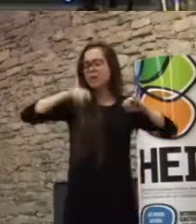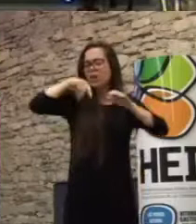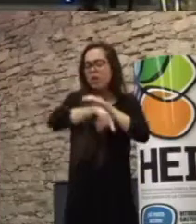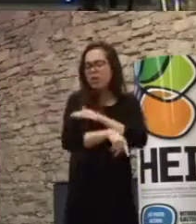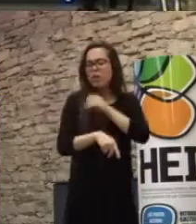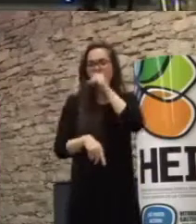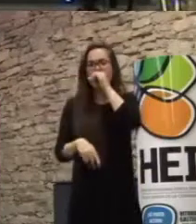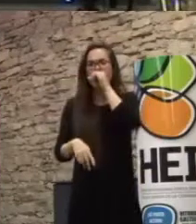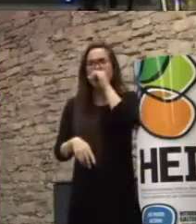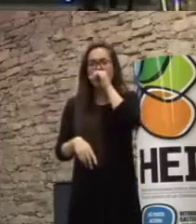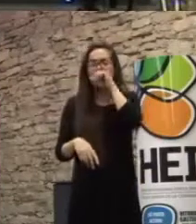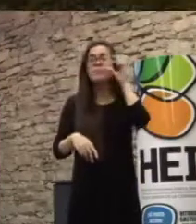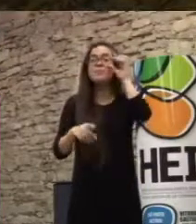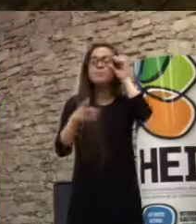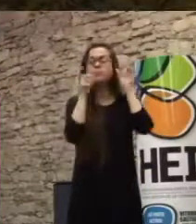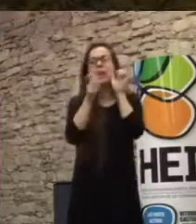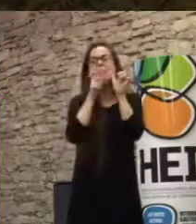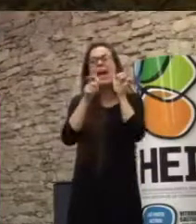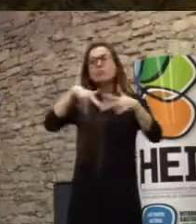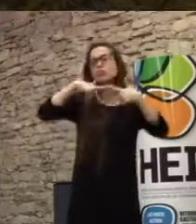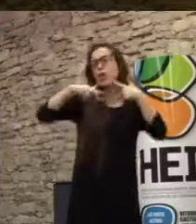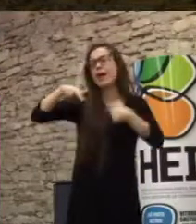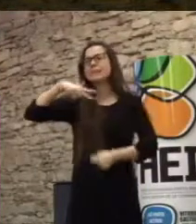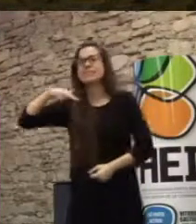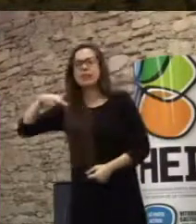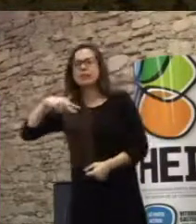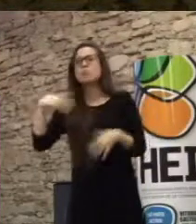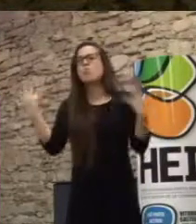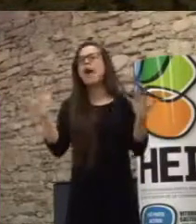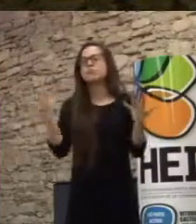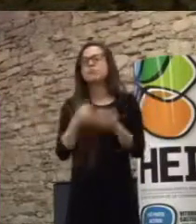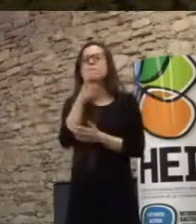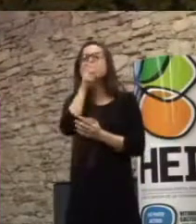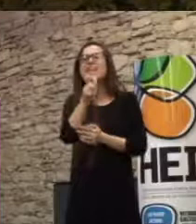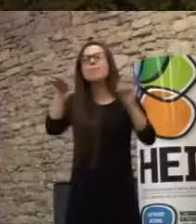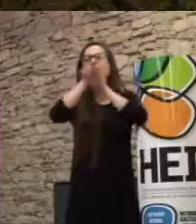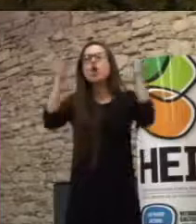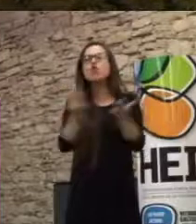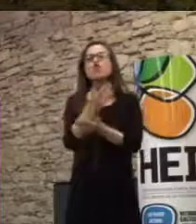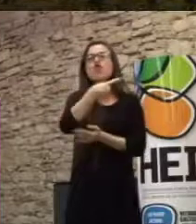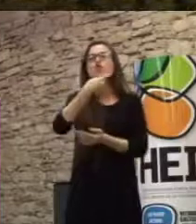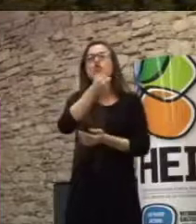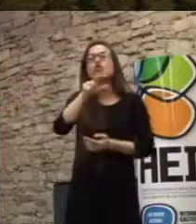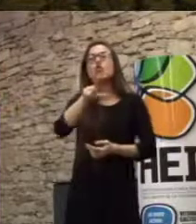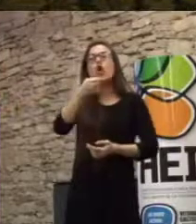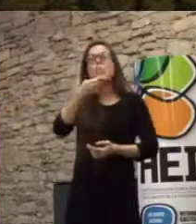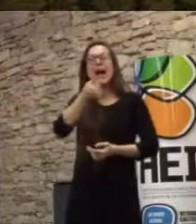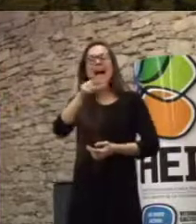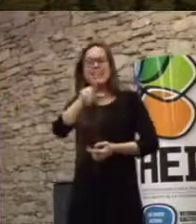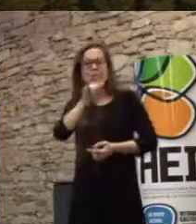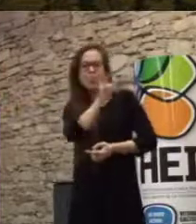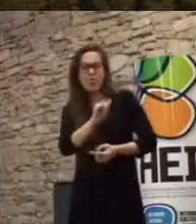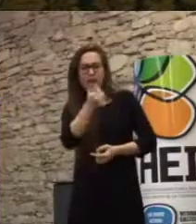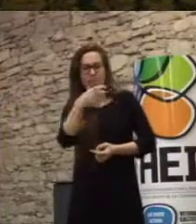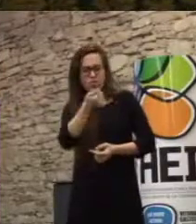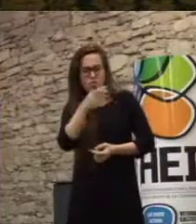castellano y en euskera en todos los idiomas del mundo que son los globalizadores un polarizador es una palabra que tiene muchos muchos muchos